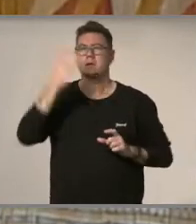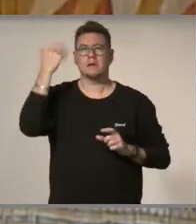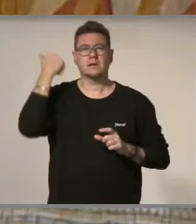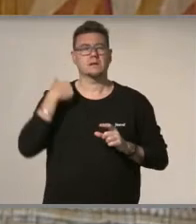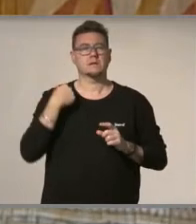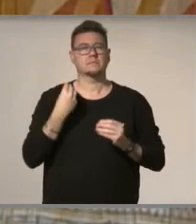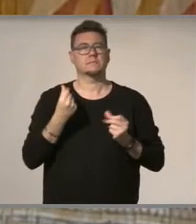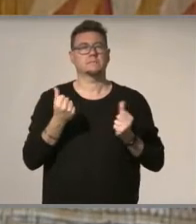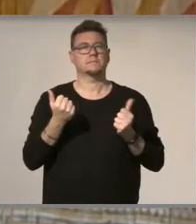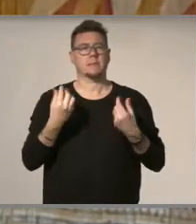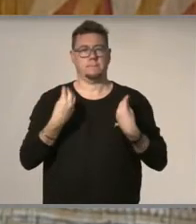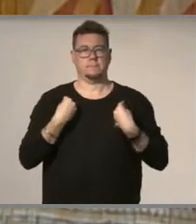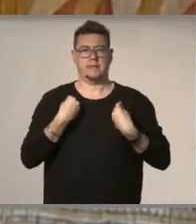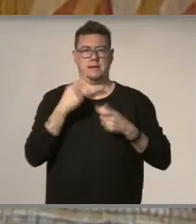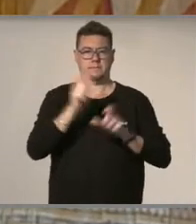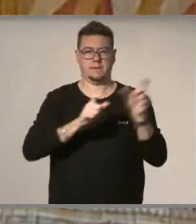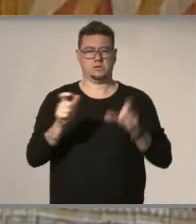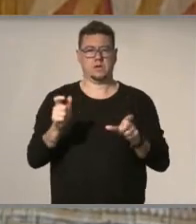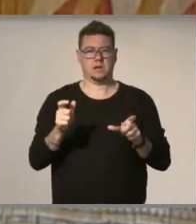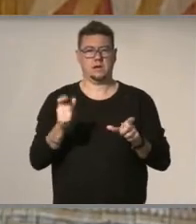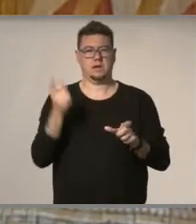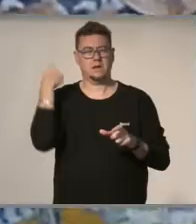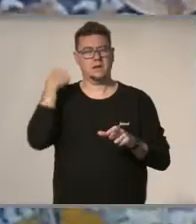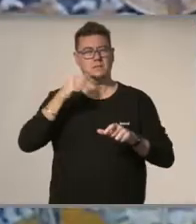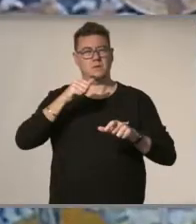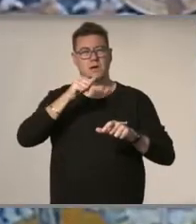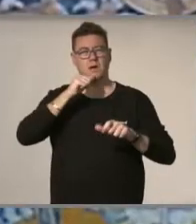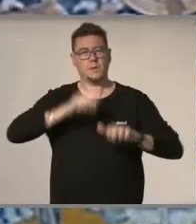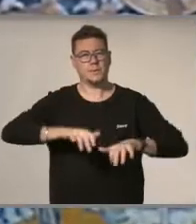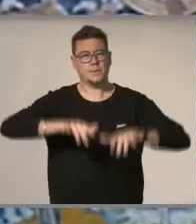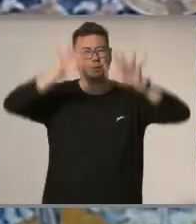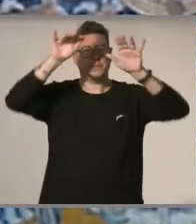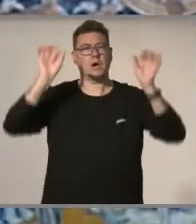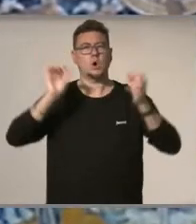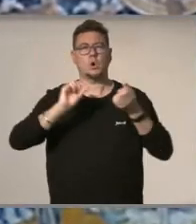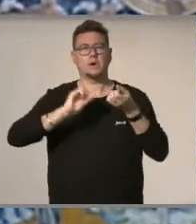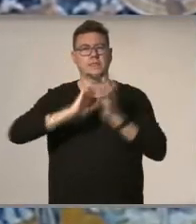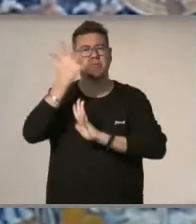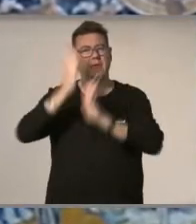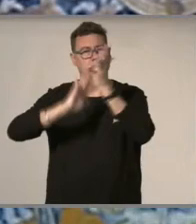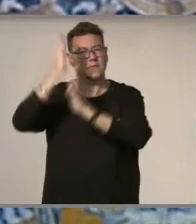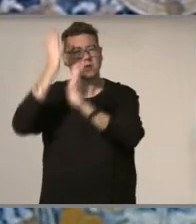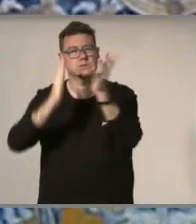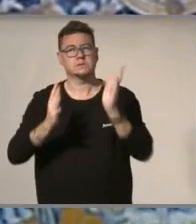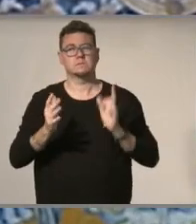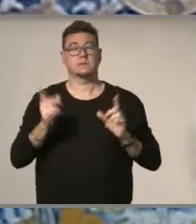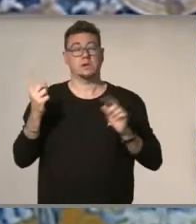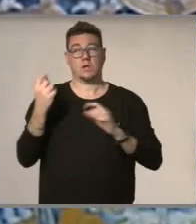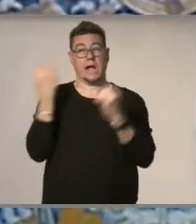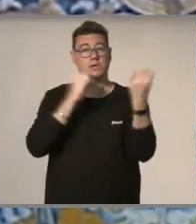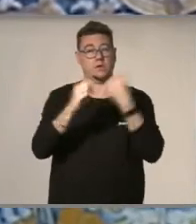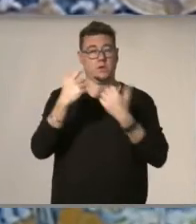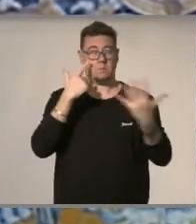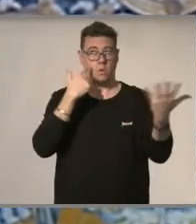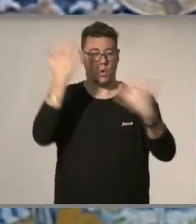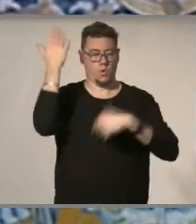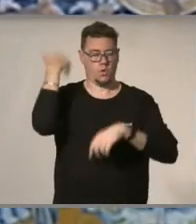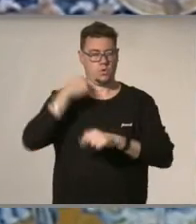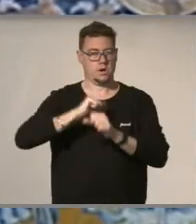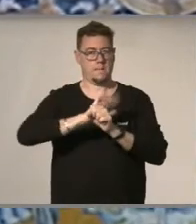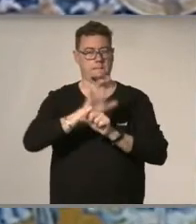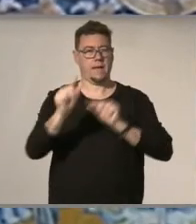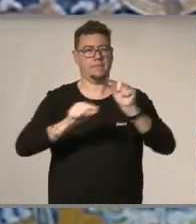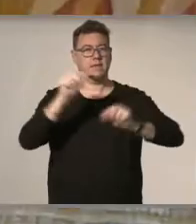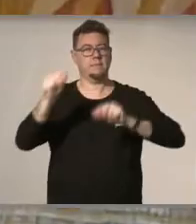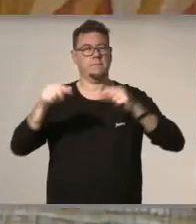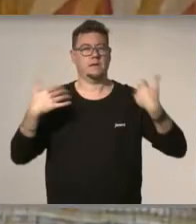incluso vuestra vida para salvar las nuestras inundaciones o incendios. Sin embargo, vuestra actuación se ha hecho todavía más visible durante la pandemia, como